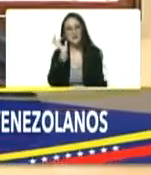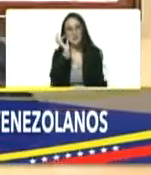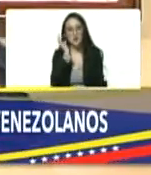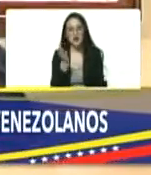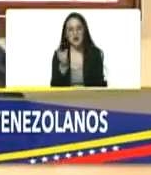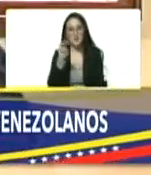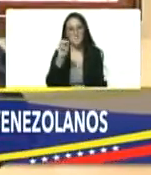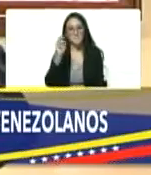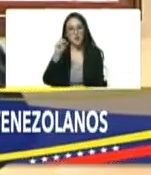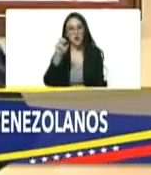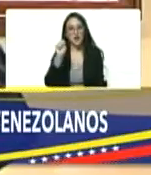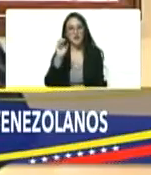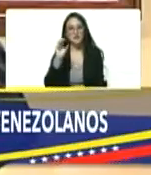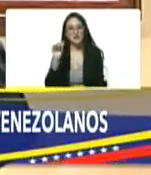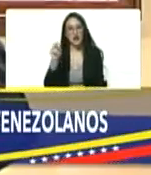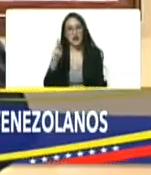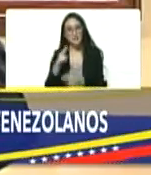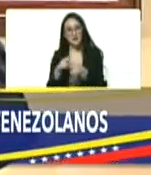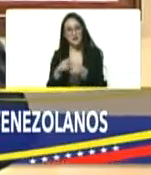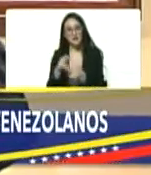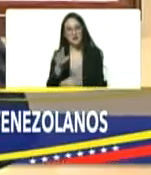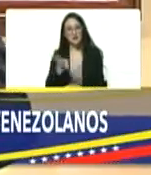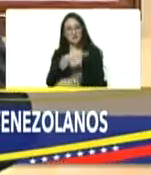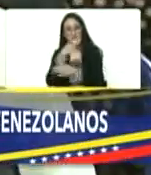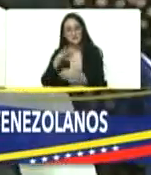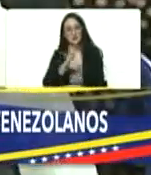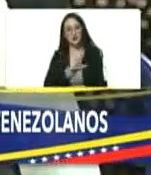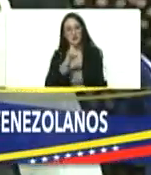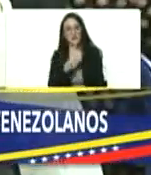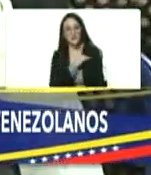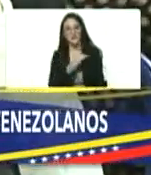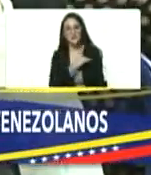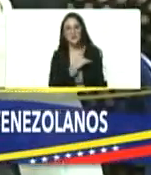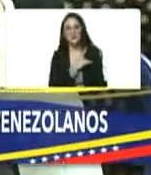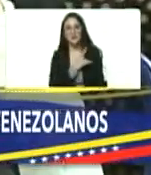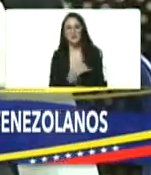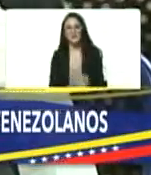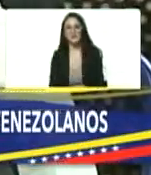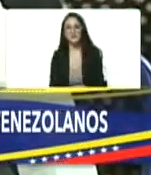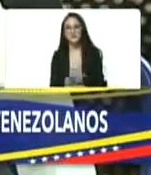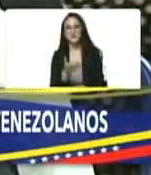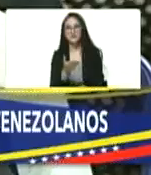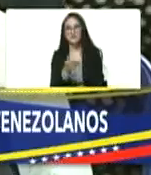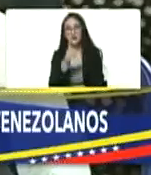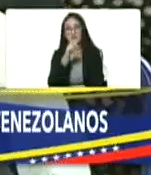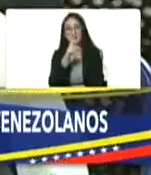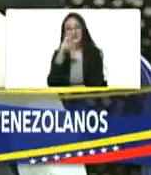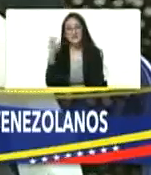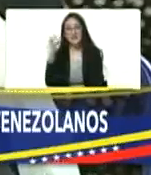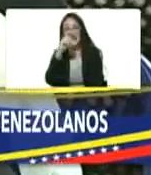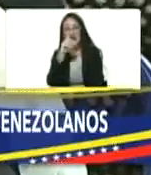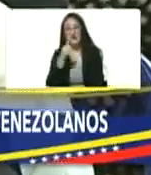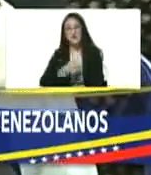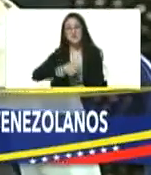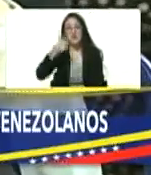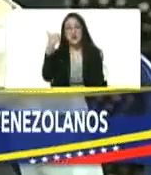Solórzano, del Orfeón Universitario, en sus 100 años y más,